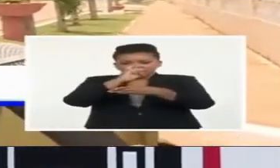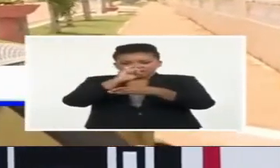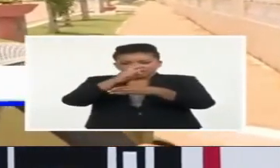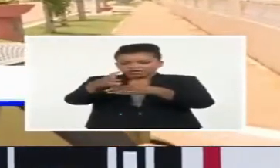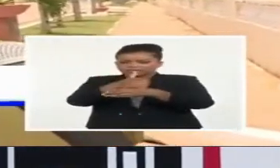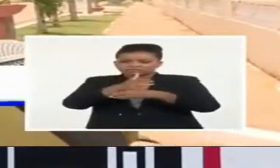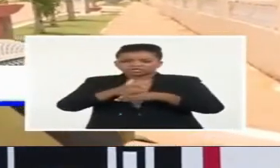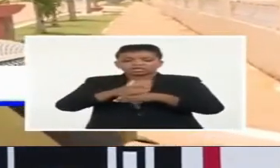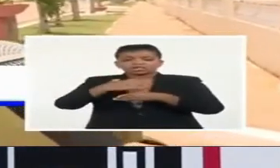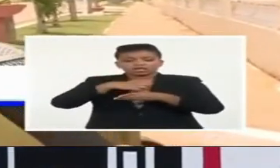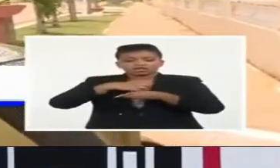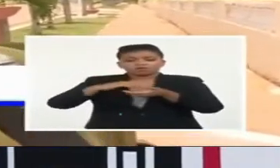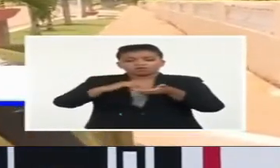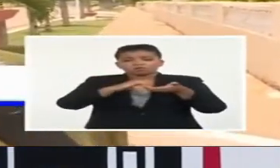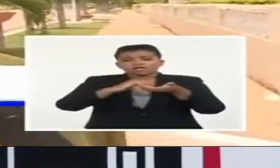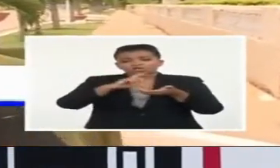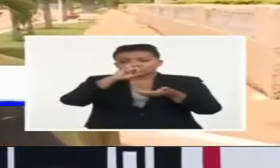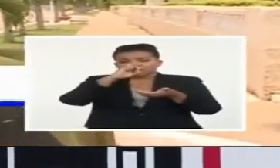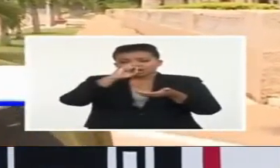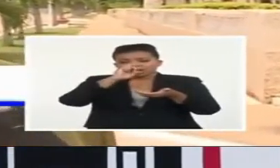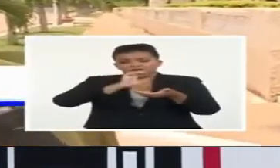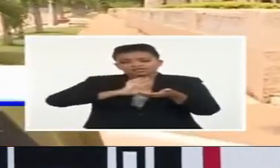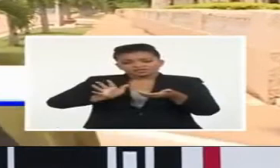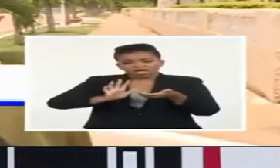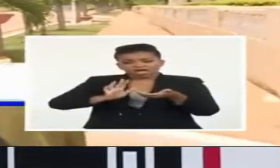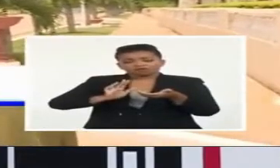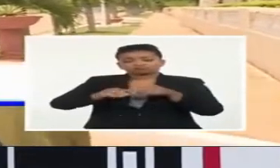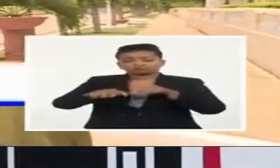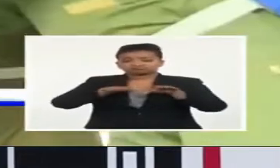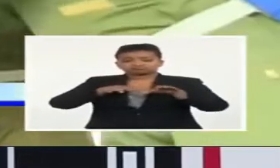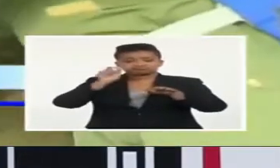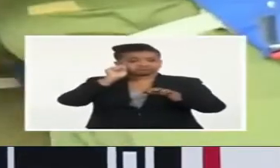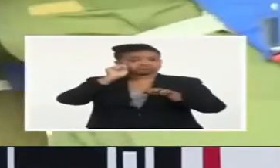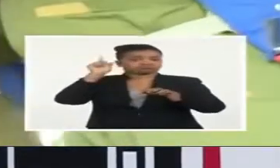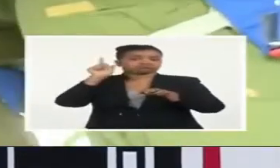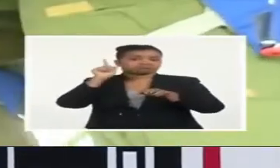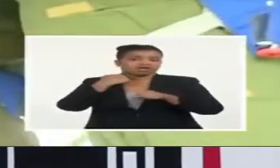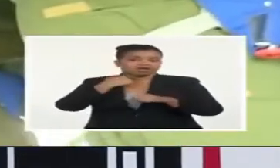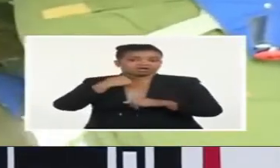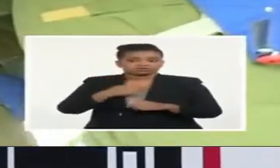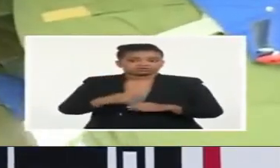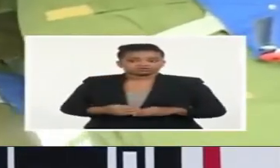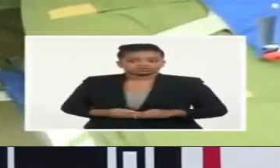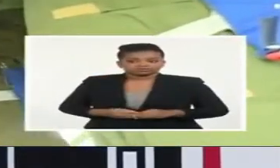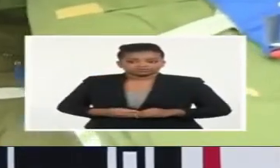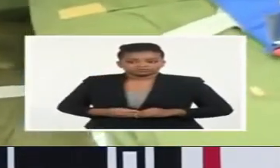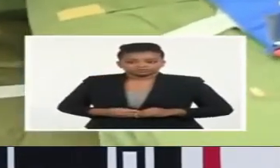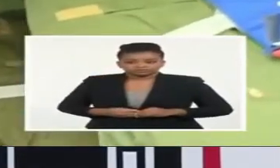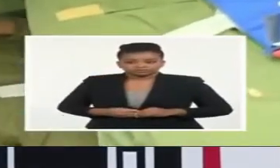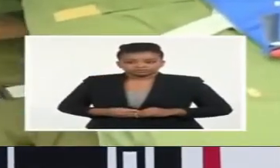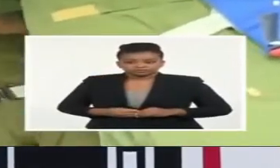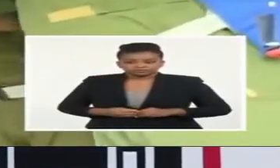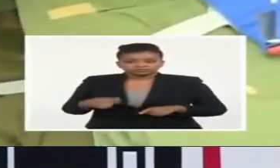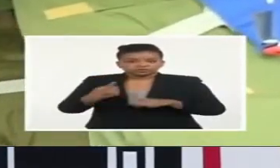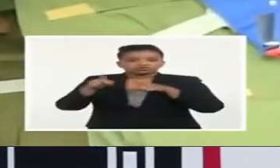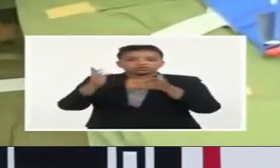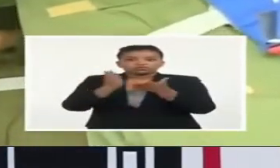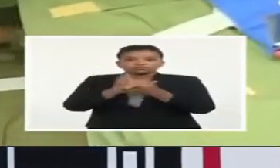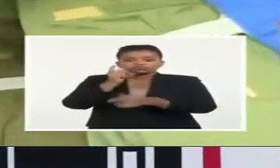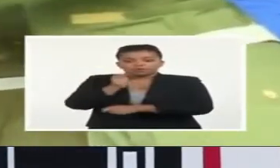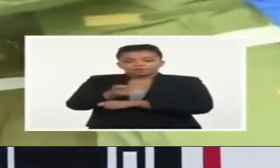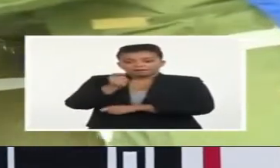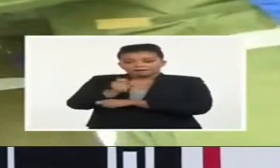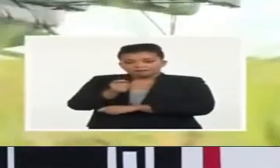segundo tanque, ya que no te arrancaron las bombas. Ese es el error más grande que hay. Porque si